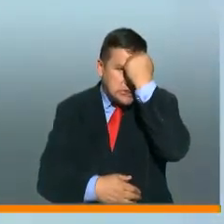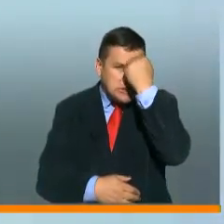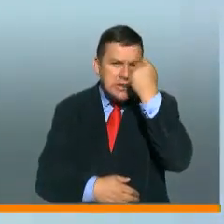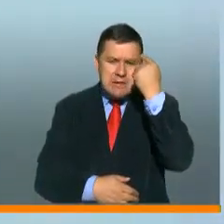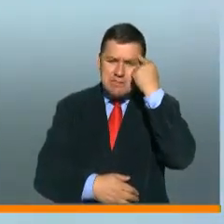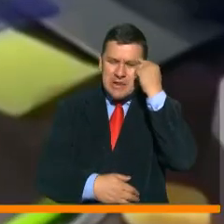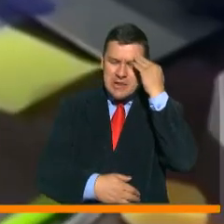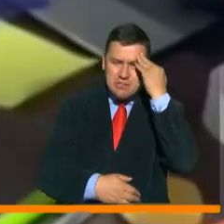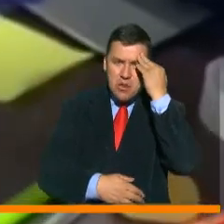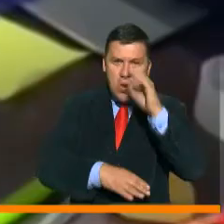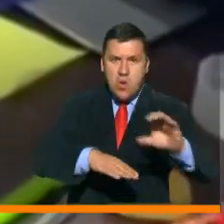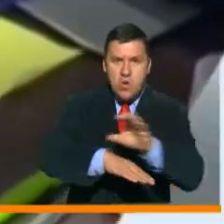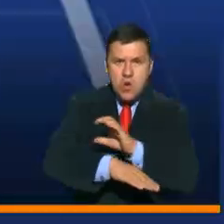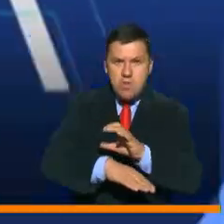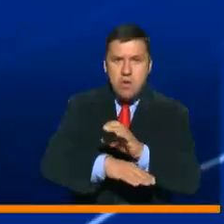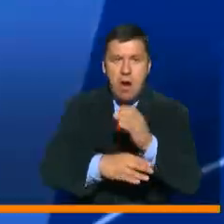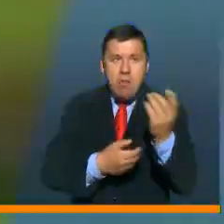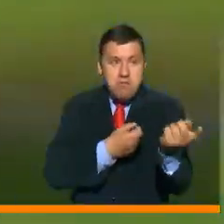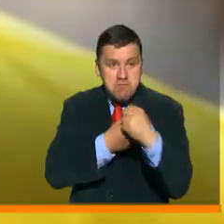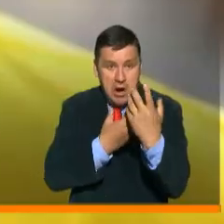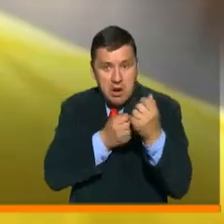pensamiento computacional